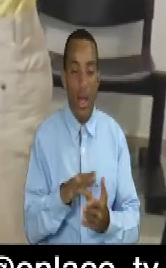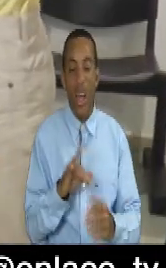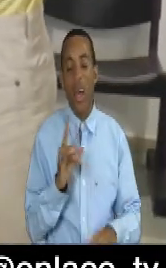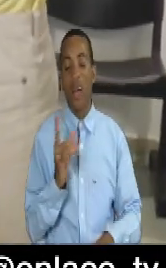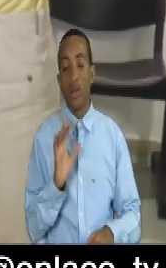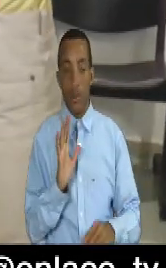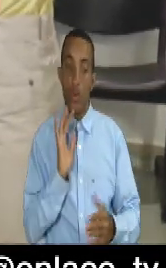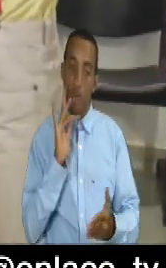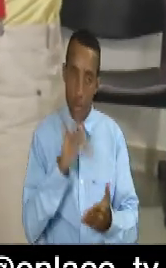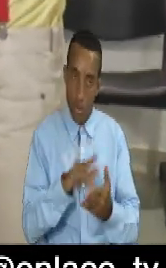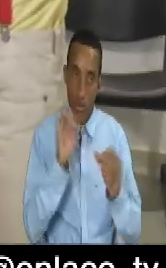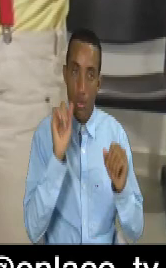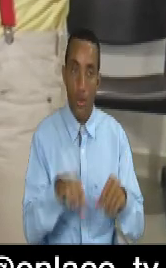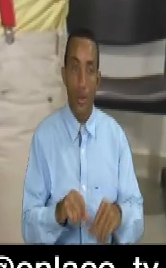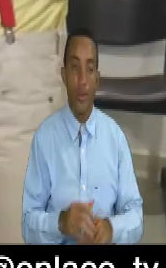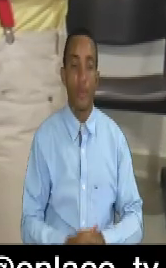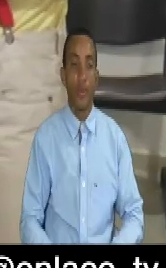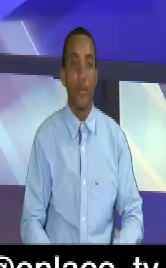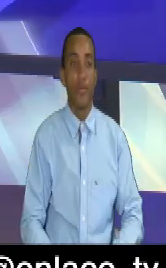de Arte Las Tablas.